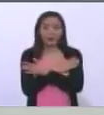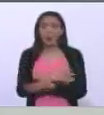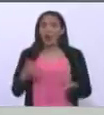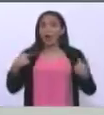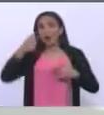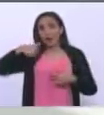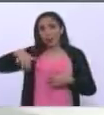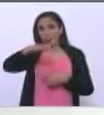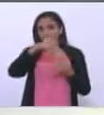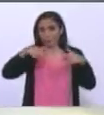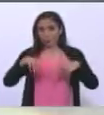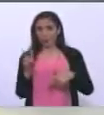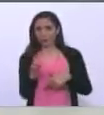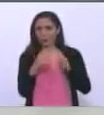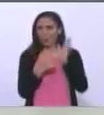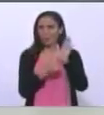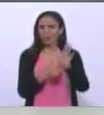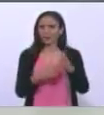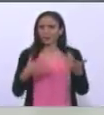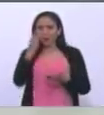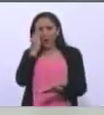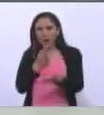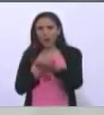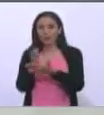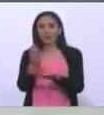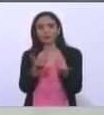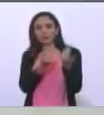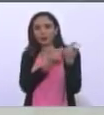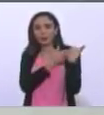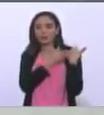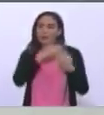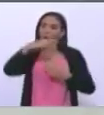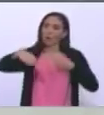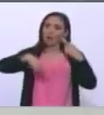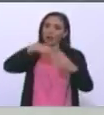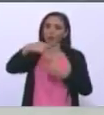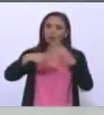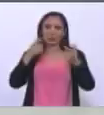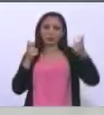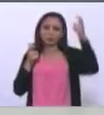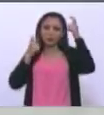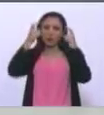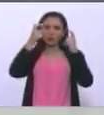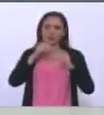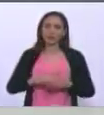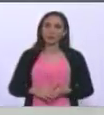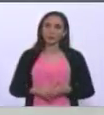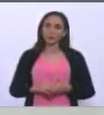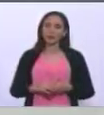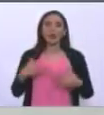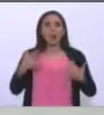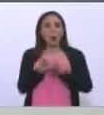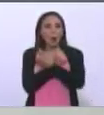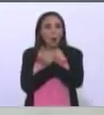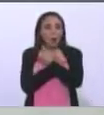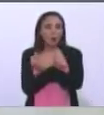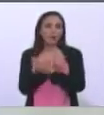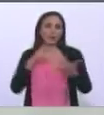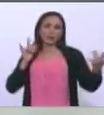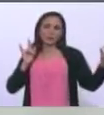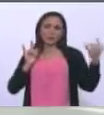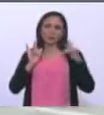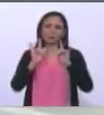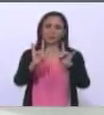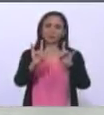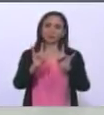pueblo venezolano ha dado nuevamente muestras de lealtad y compromiso con una revolución bolivariana y chavista. Un